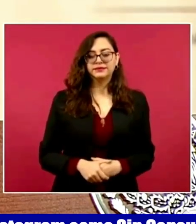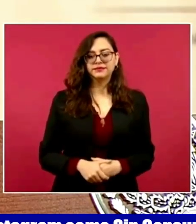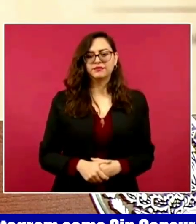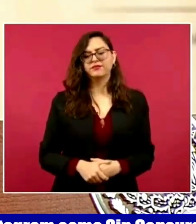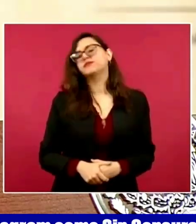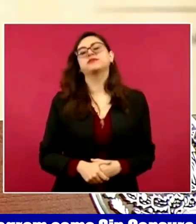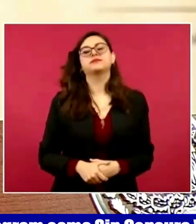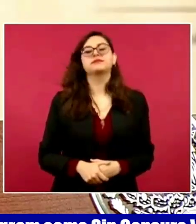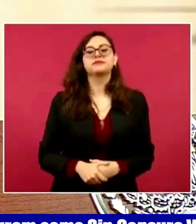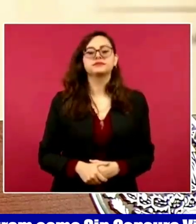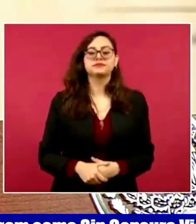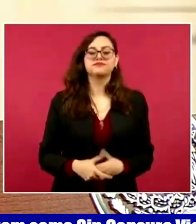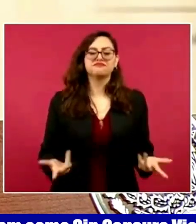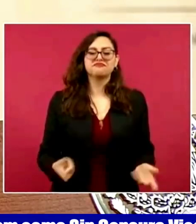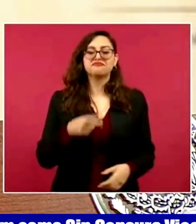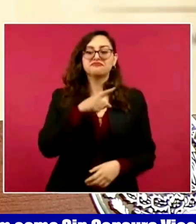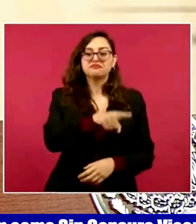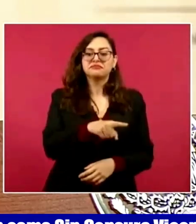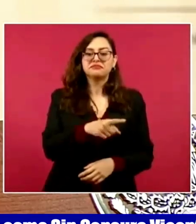Entonces están inflando, ¿no?